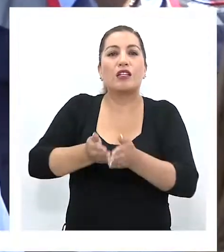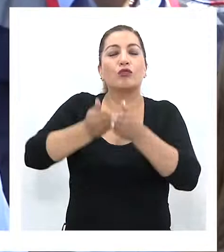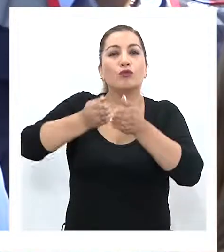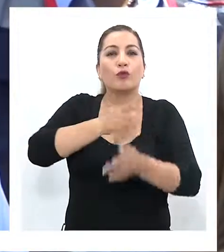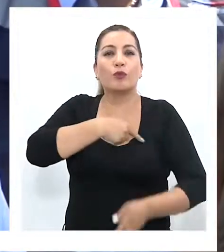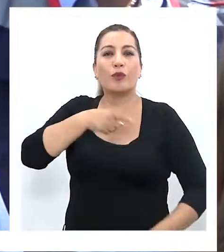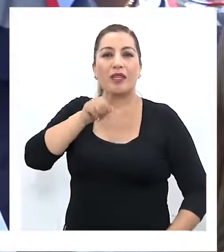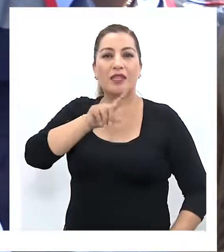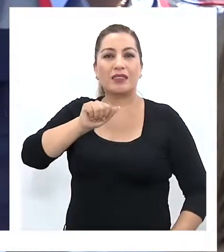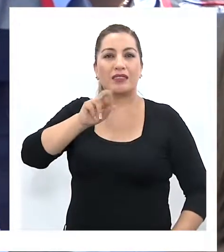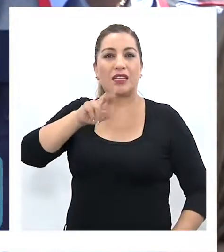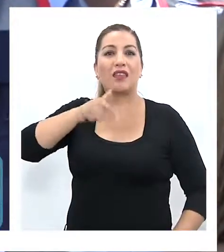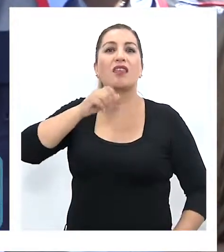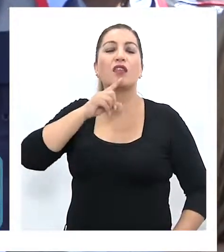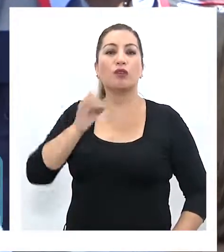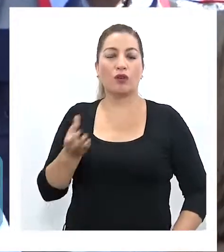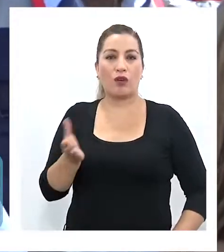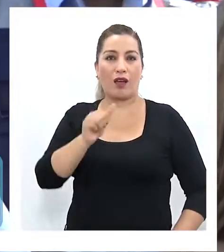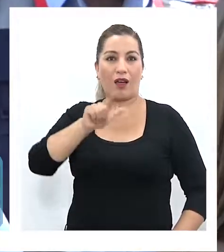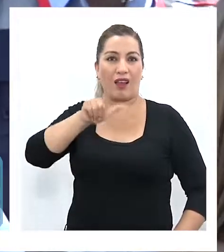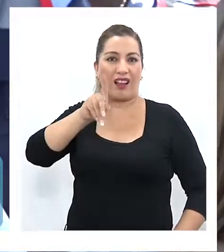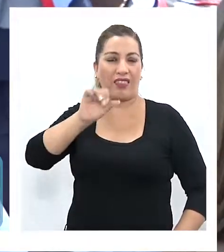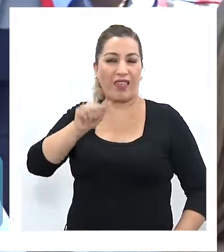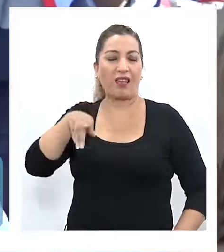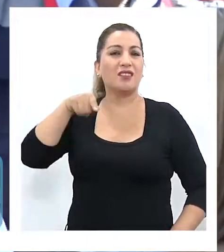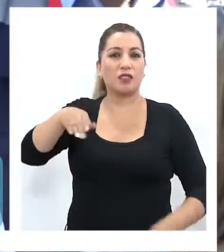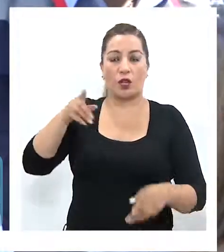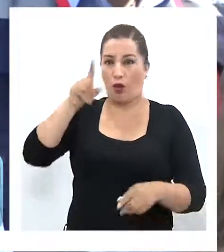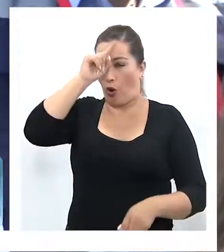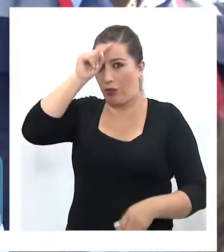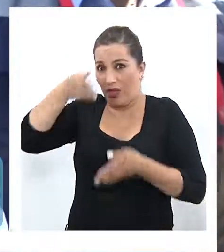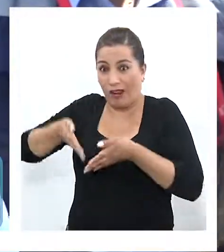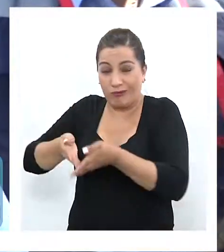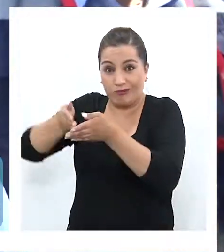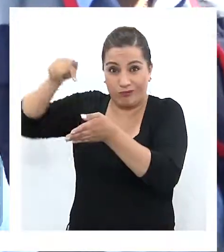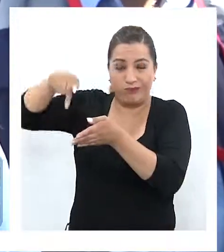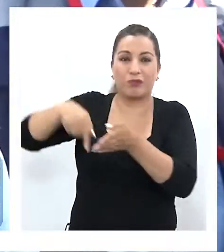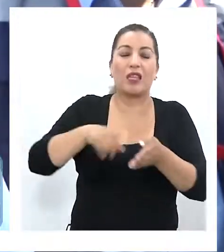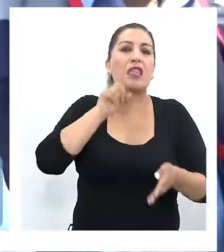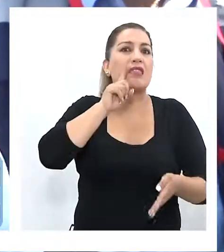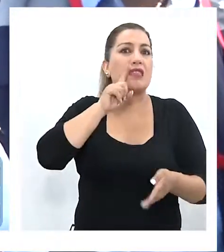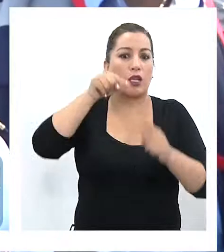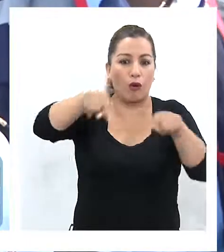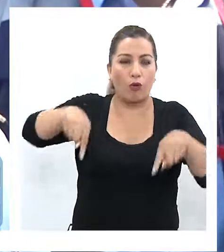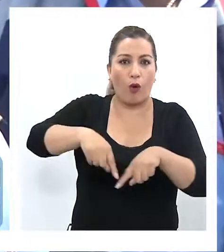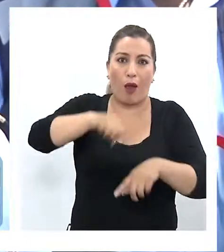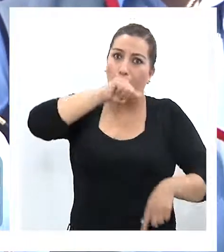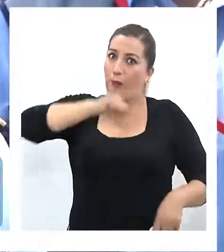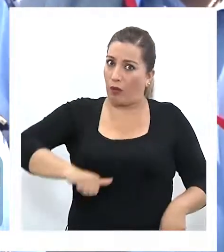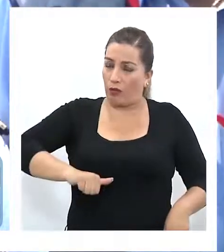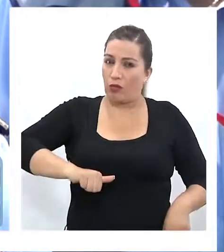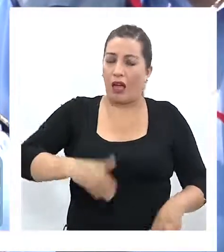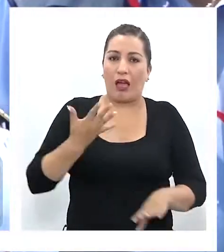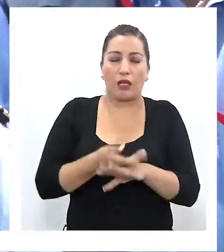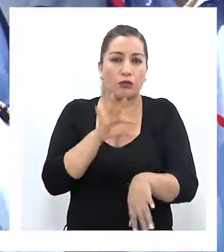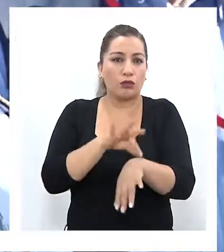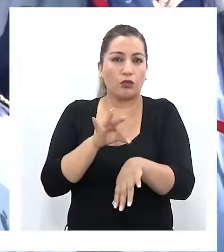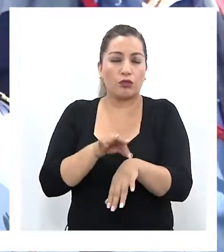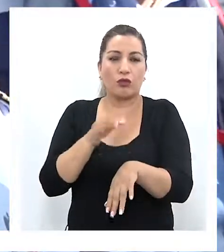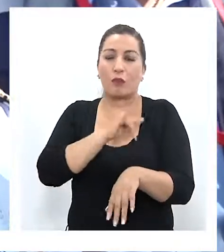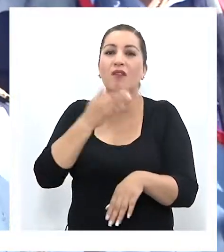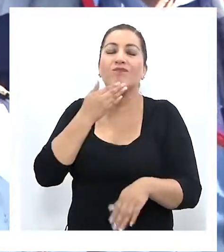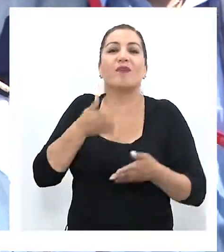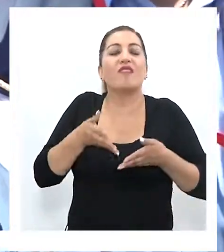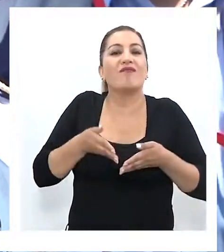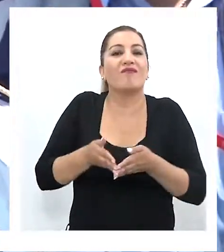es el buque Sargento Aldea, que es un buque que tiene capacidad hospitalaria, un buque de proyección y que tiene pabellones también, tiene equipos médicos y que lo vamos a